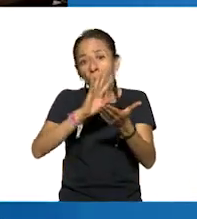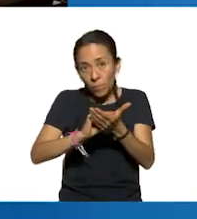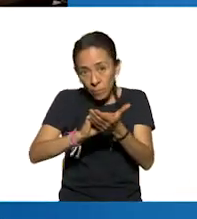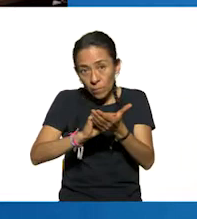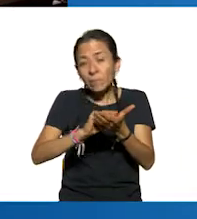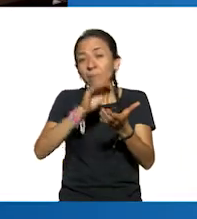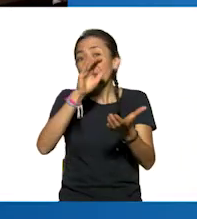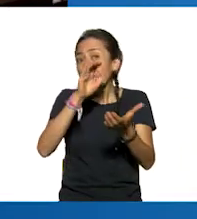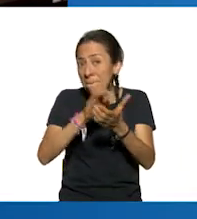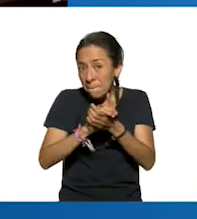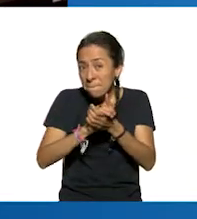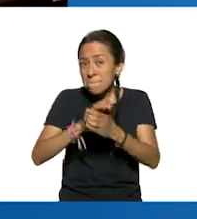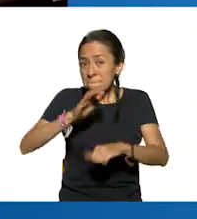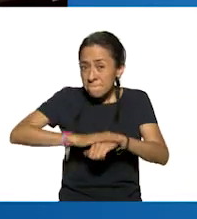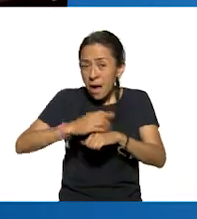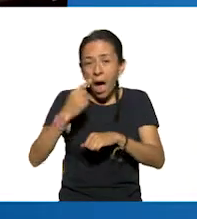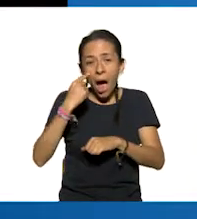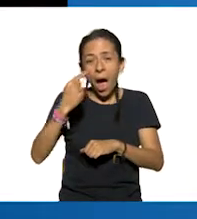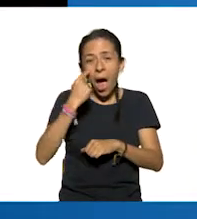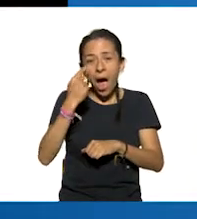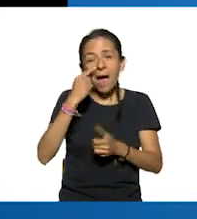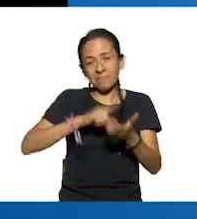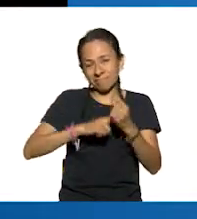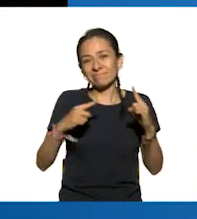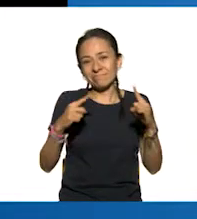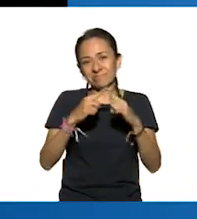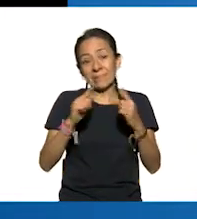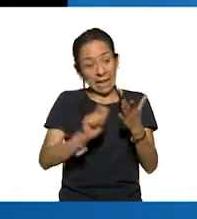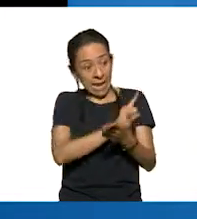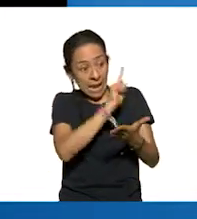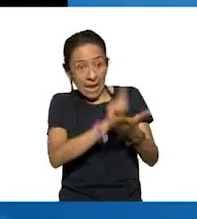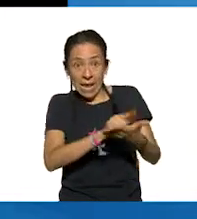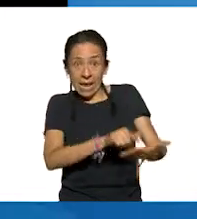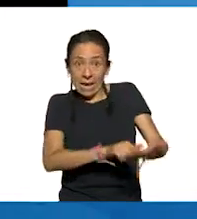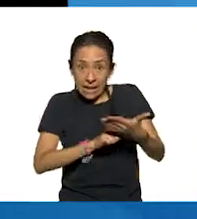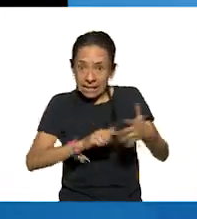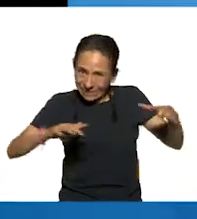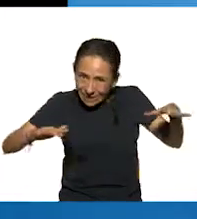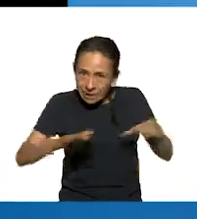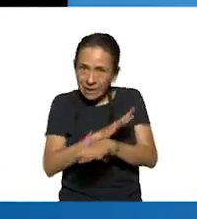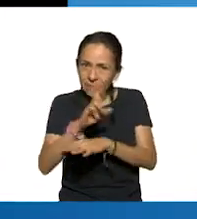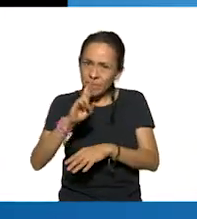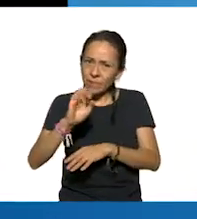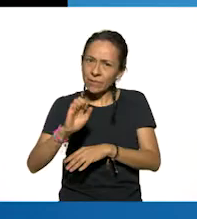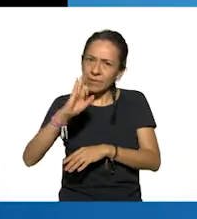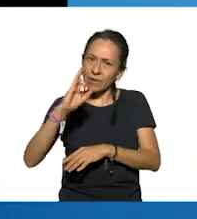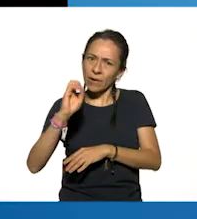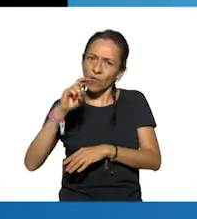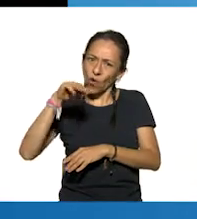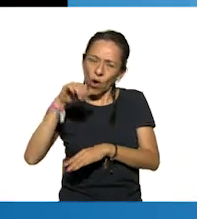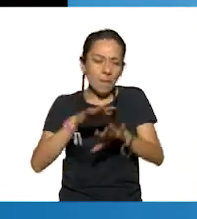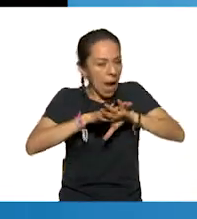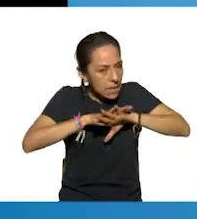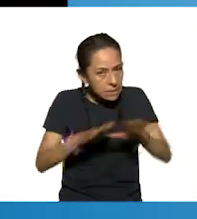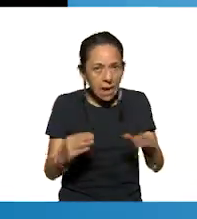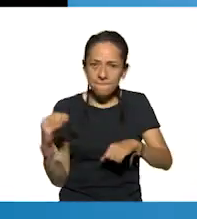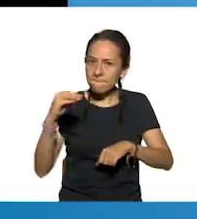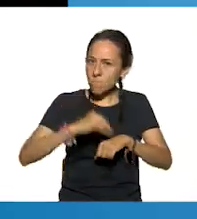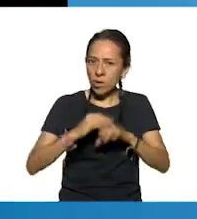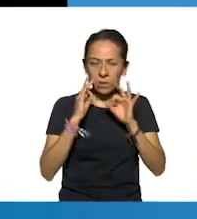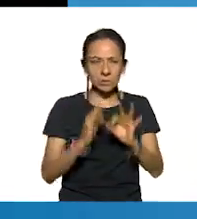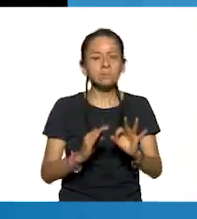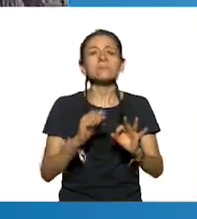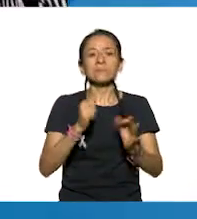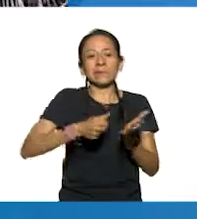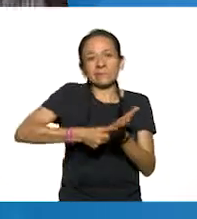acostumbraba a casarse por la Iglesia, ¿no? Y las leyes de reforma lo que querían era establecer el registro civil, que el matrimonio fuera un